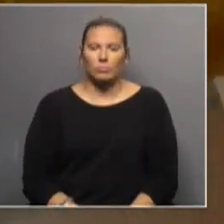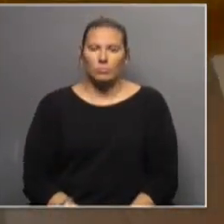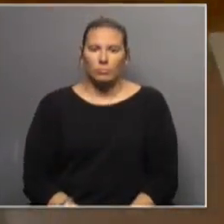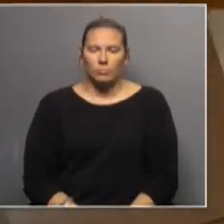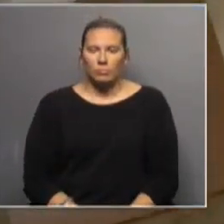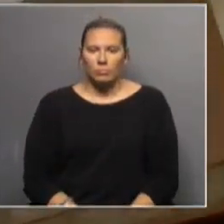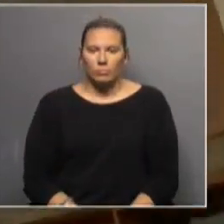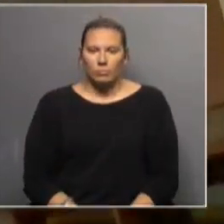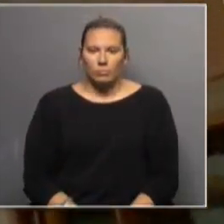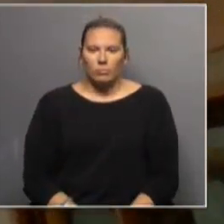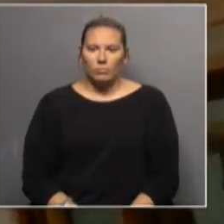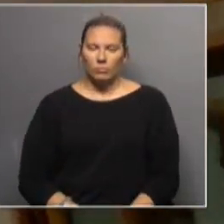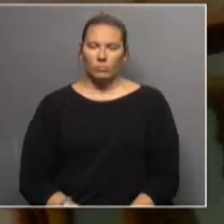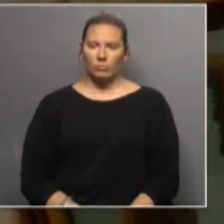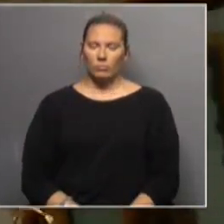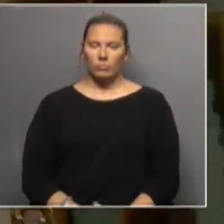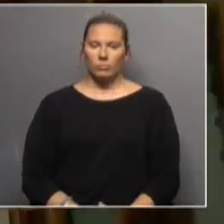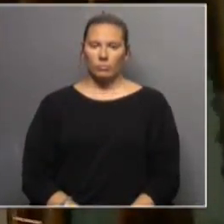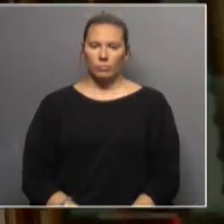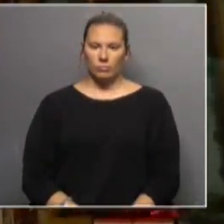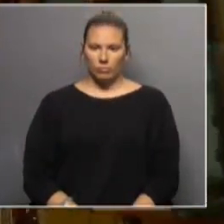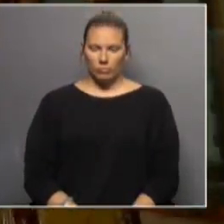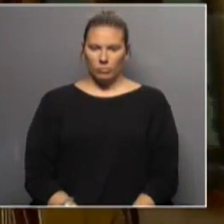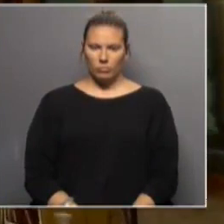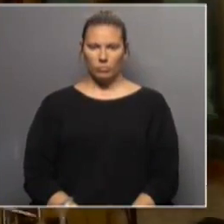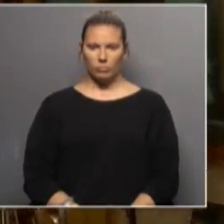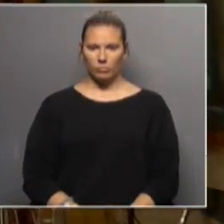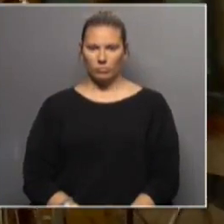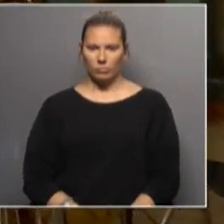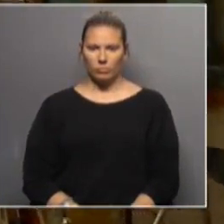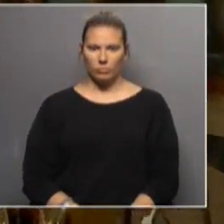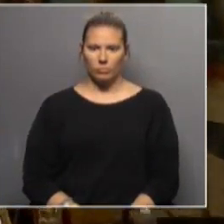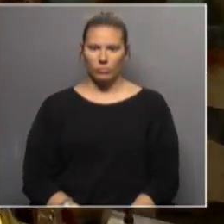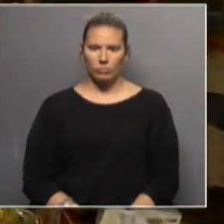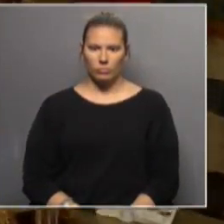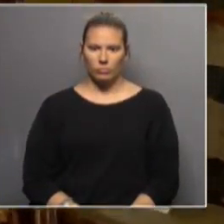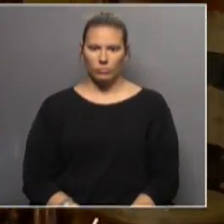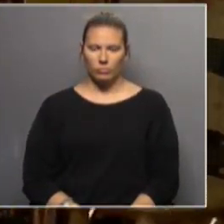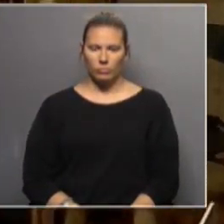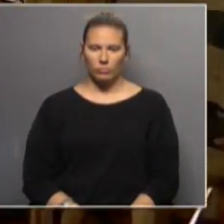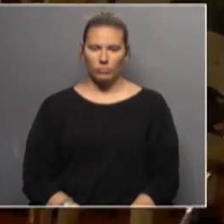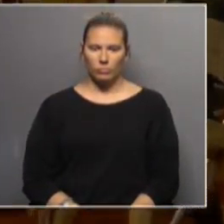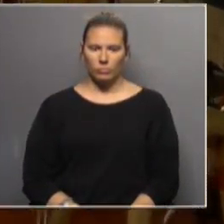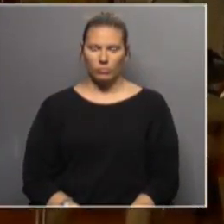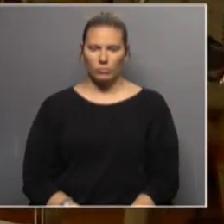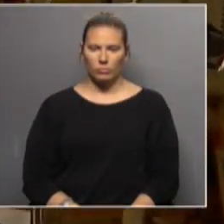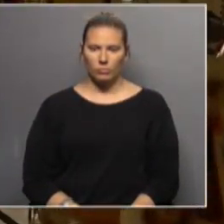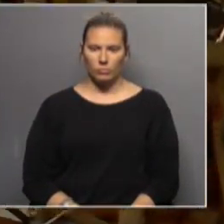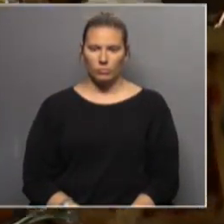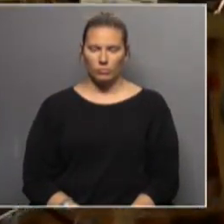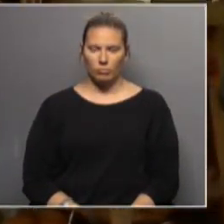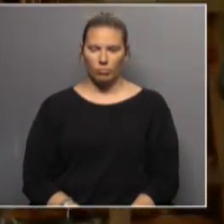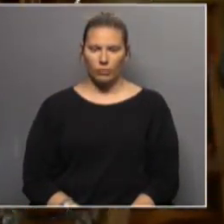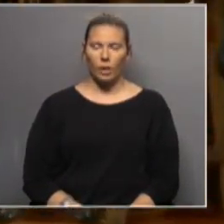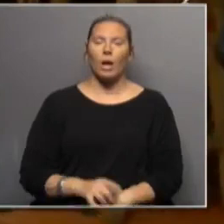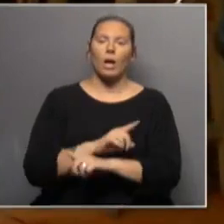¿Qué pensaría Dios? No sé qué habré hecho bien.